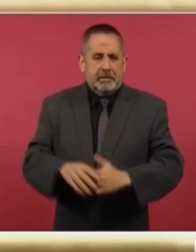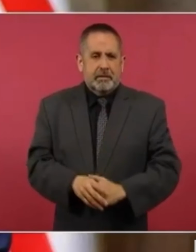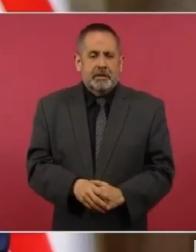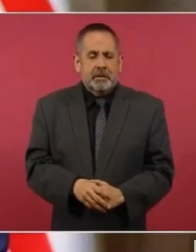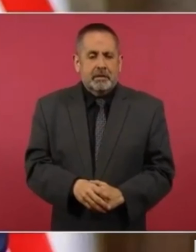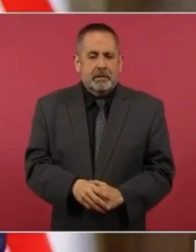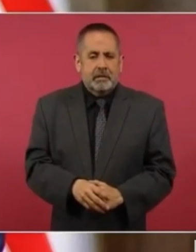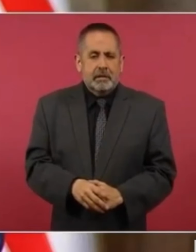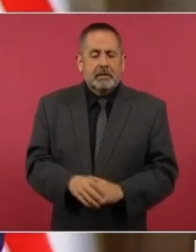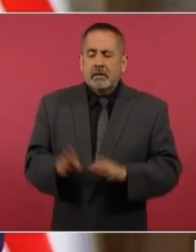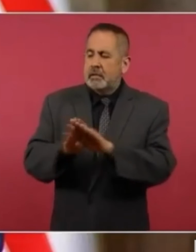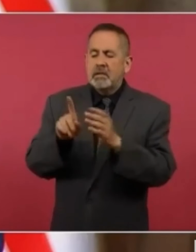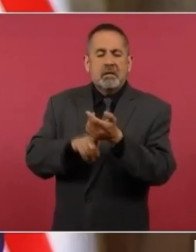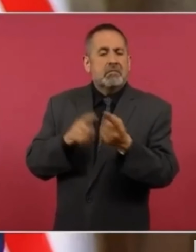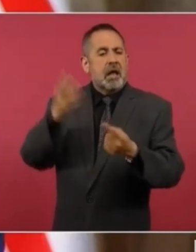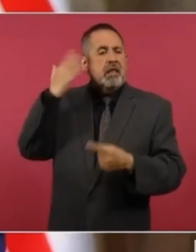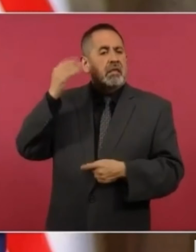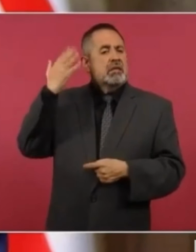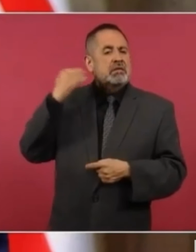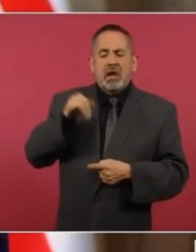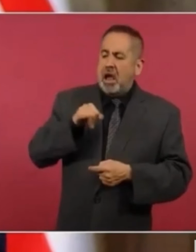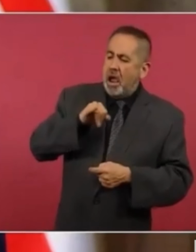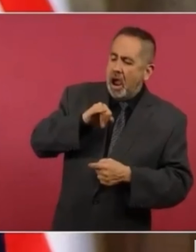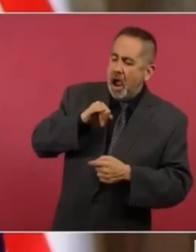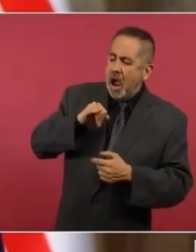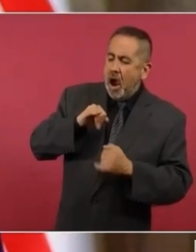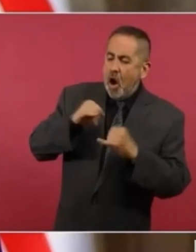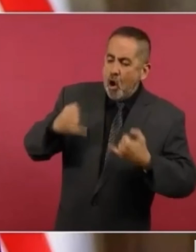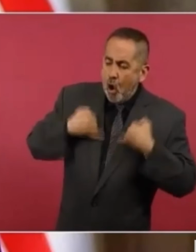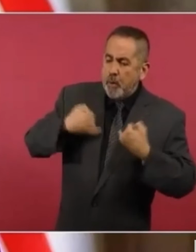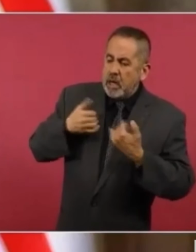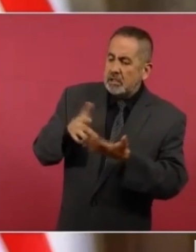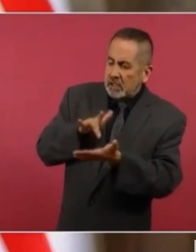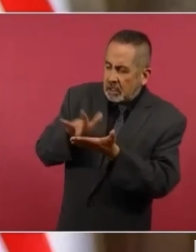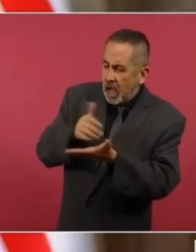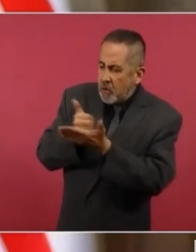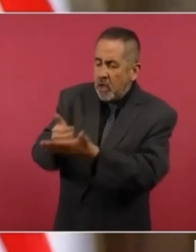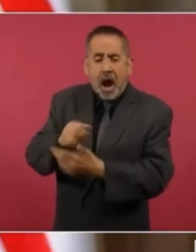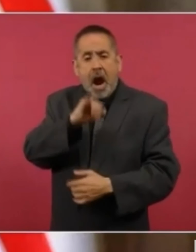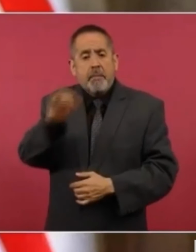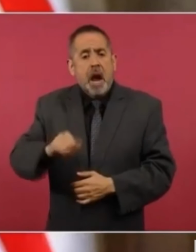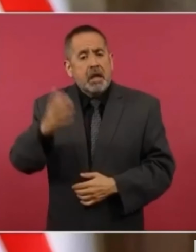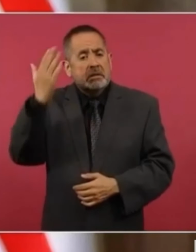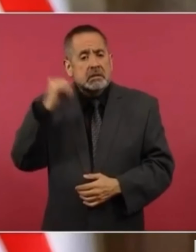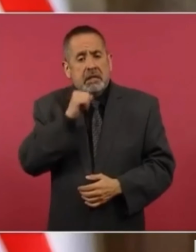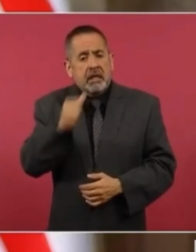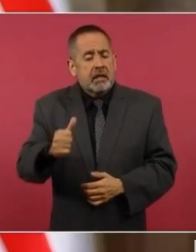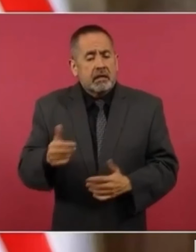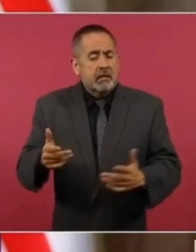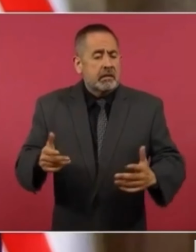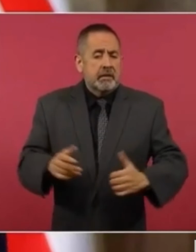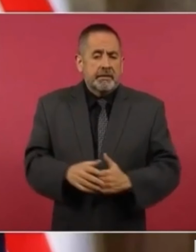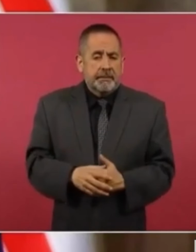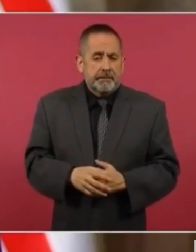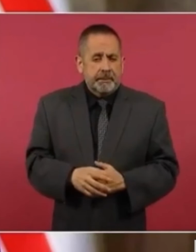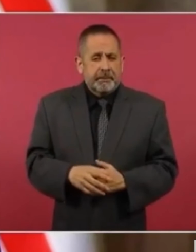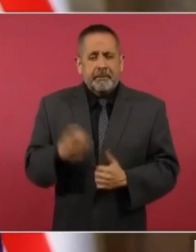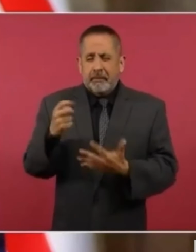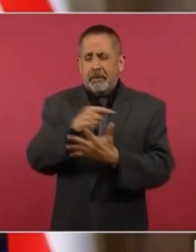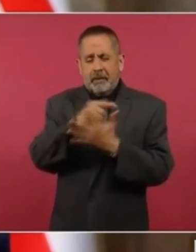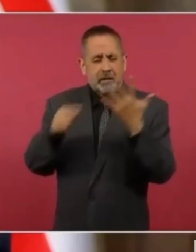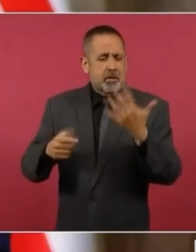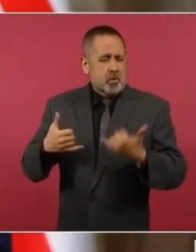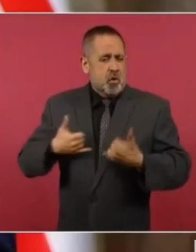Y nunca se ocuparon de los jóvenes. Y todos esos